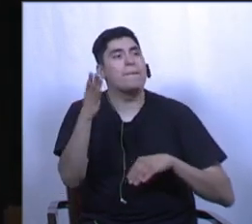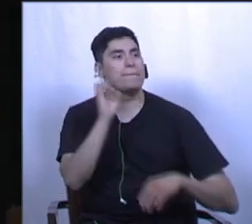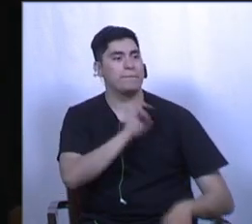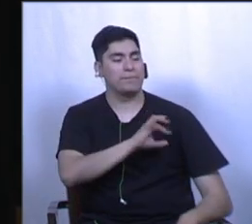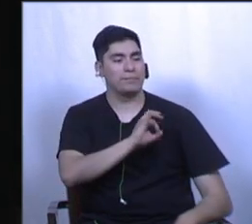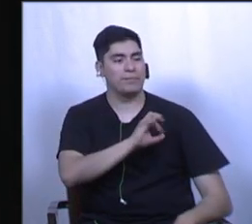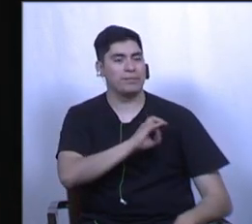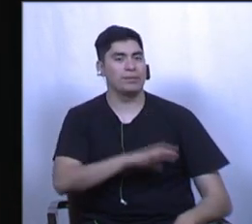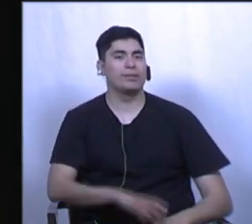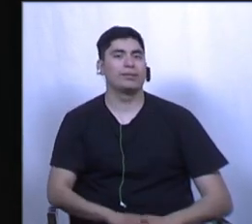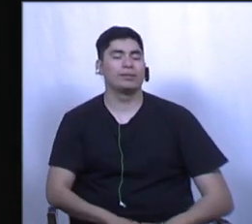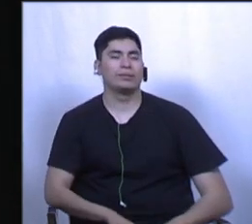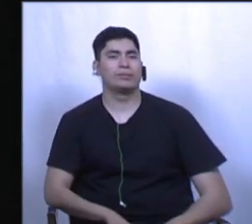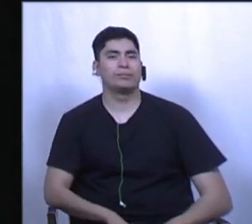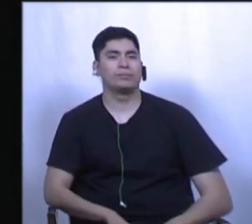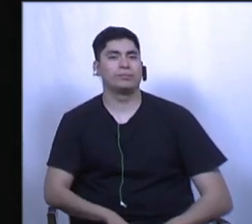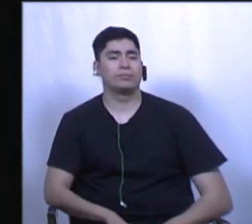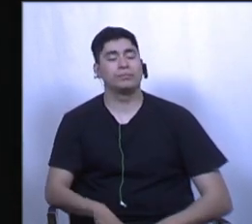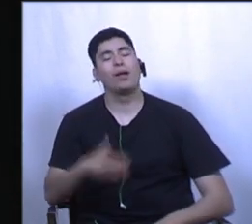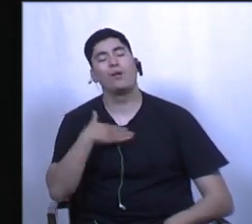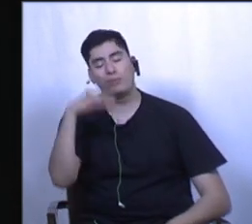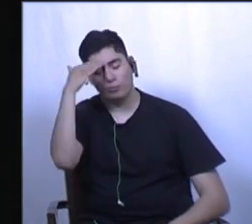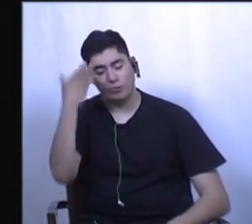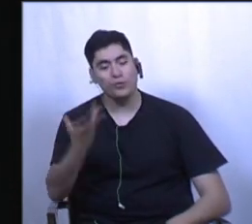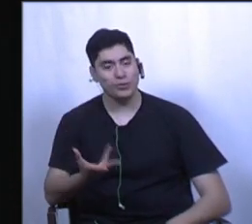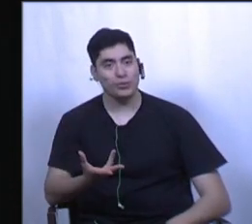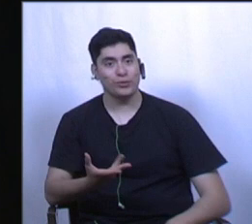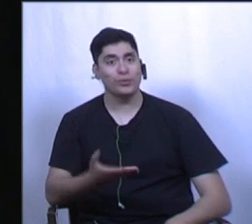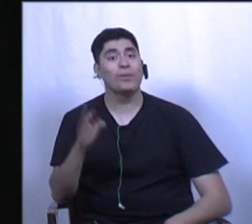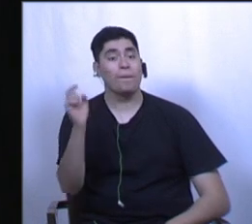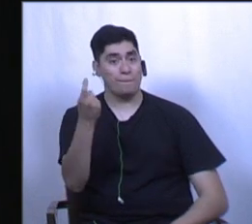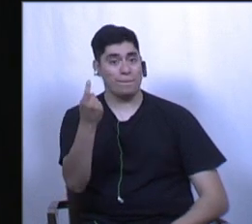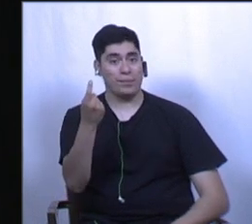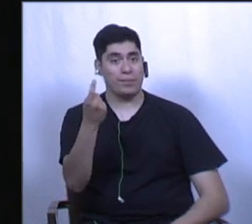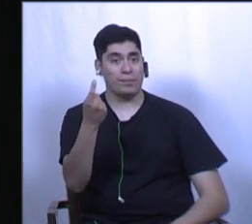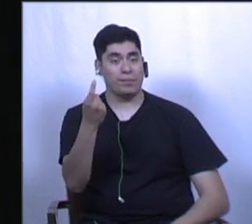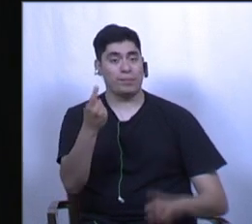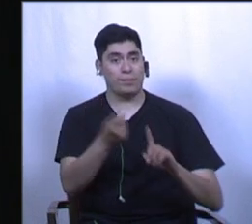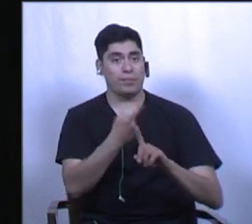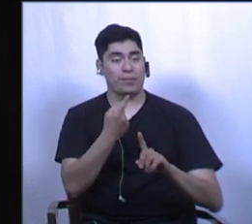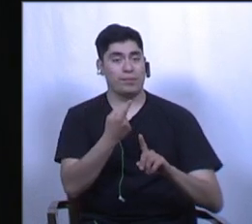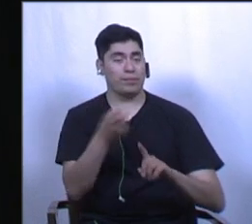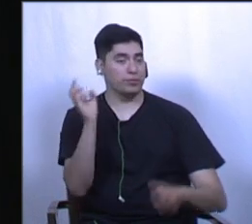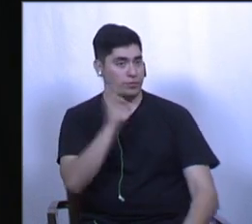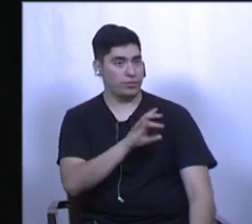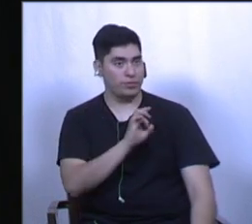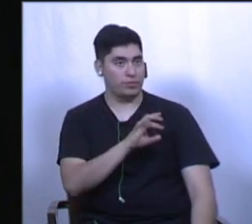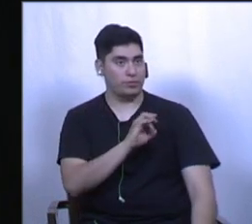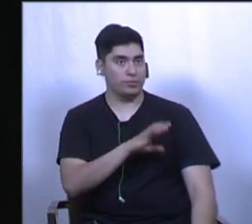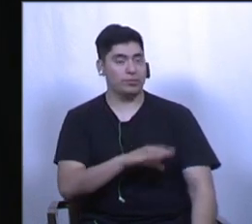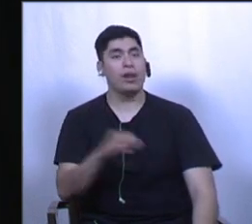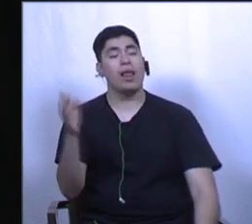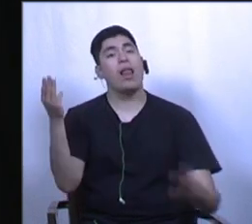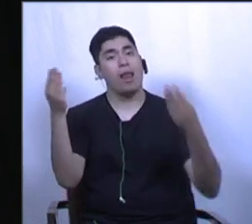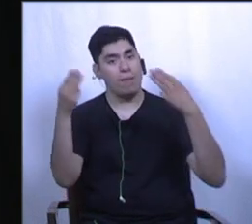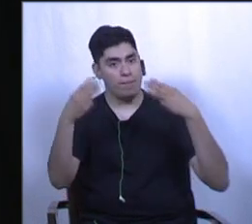un honor estar acá. Es la primera vez que estoy en Chile y en la